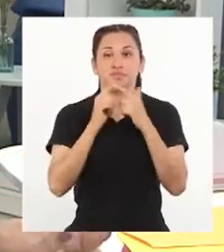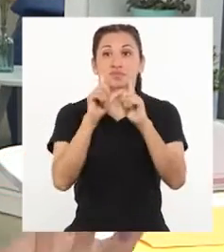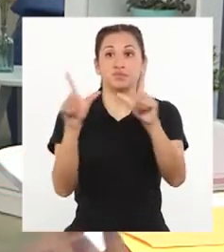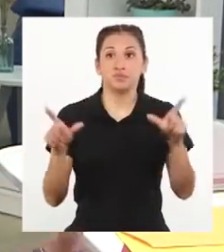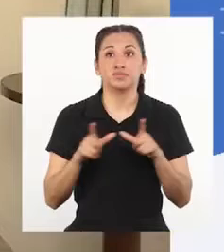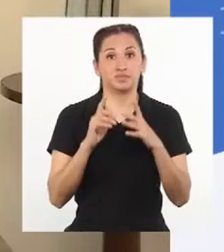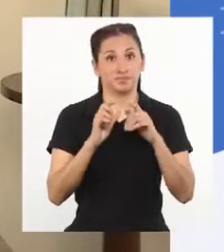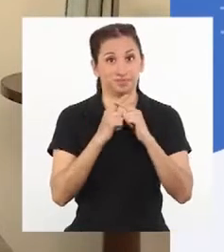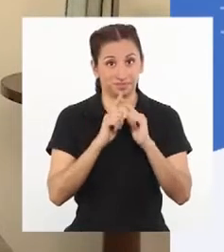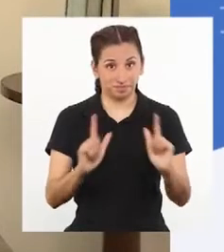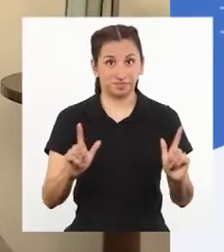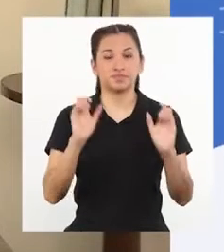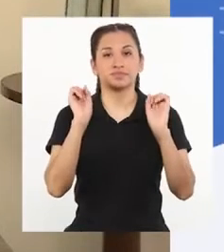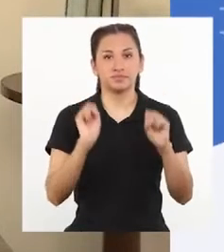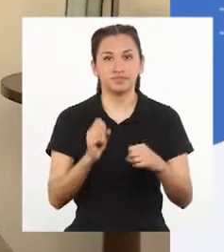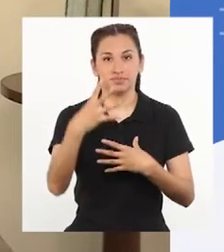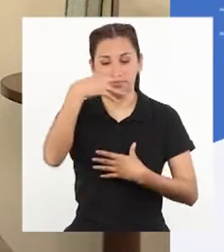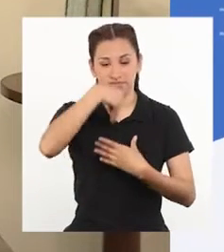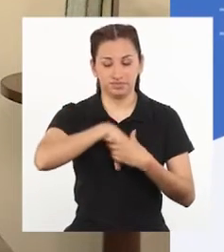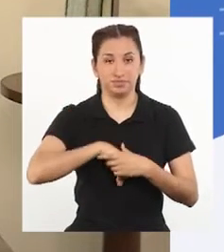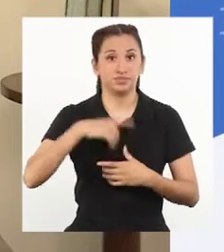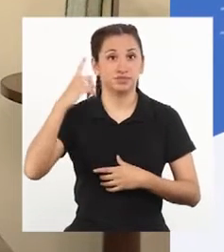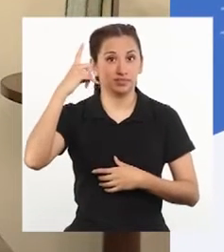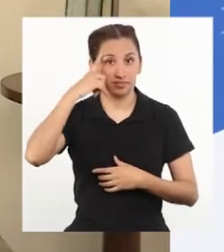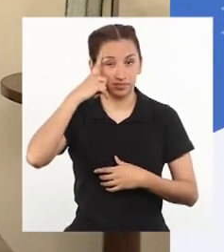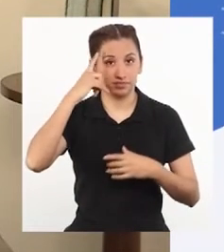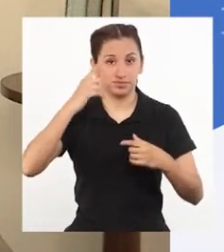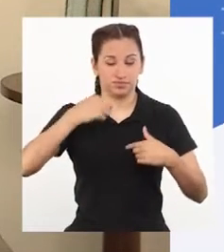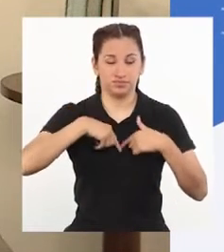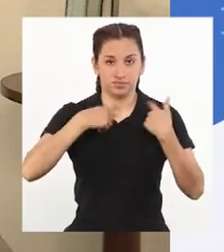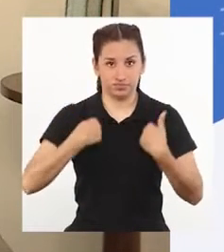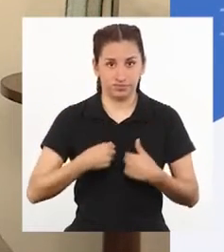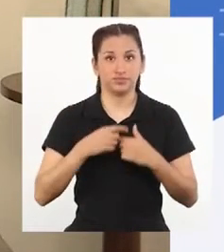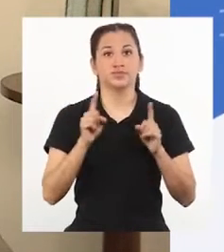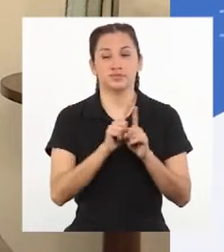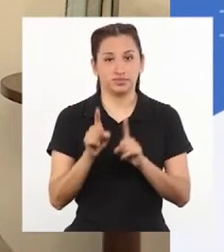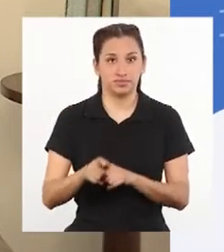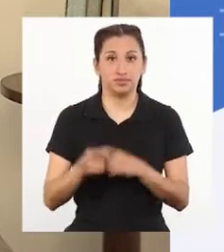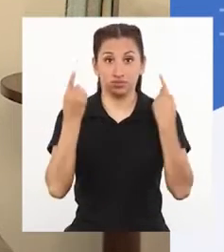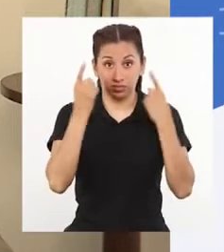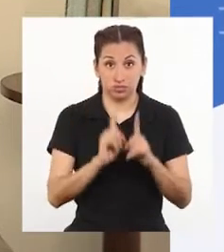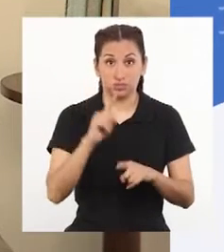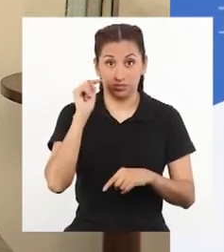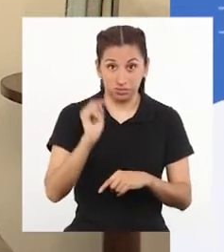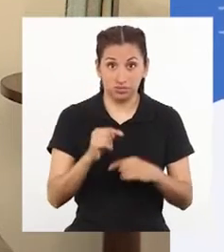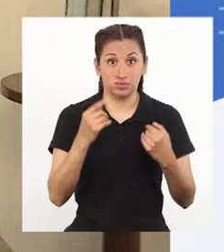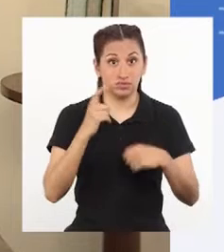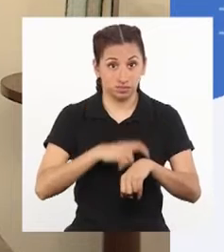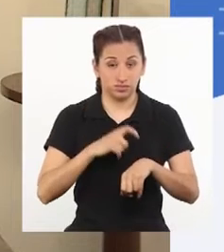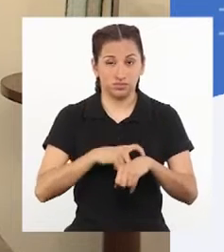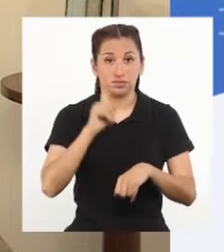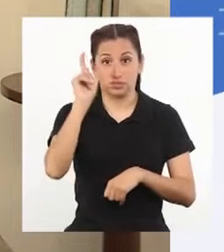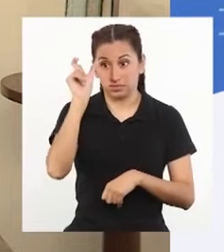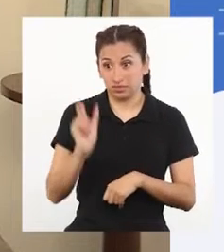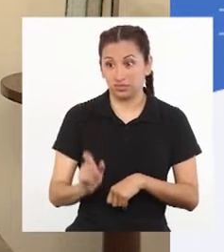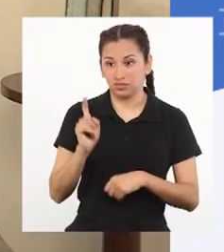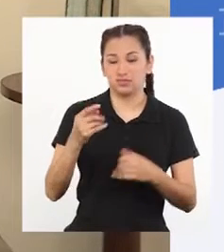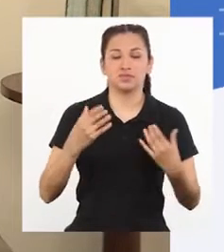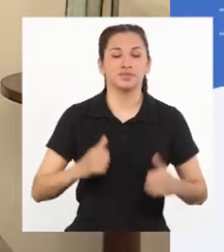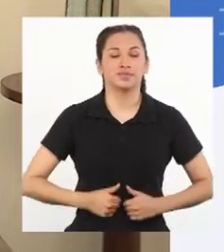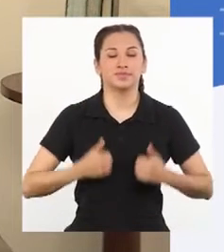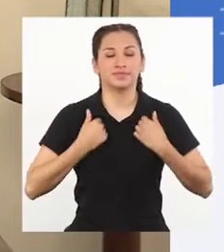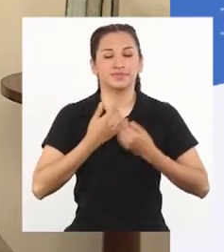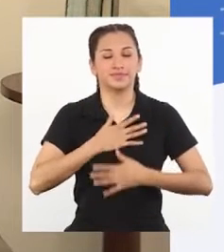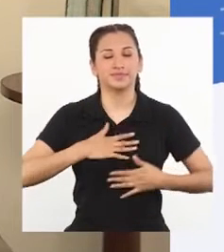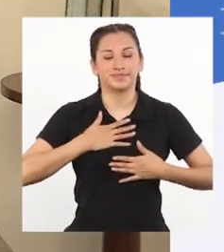en equilibrio. Posees un equilibrio interior, intelectual y afectivo. Cuando esto sucede, la persona